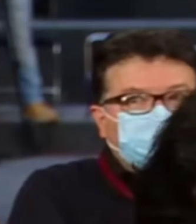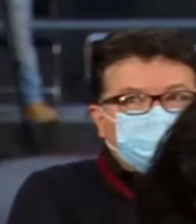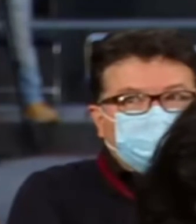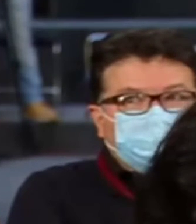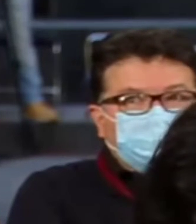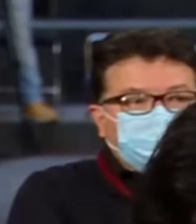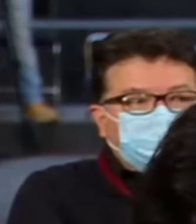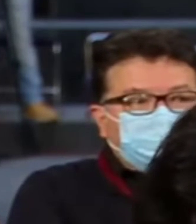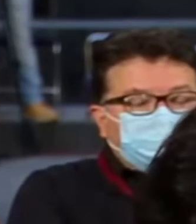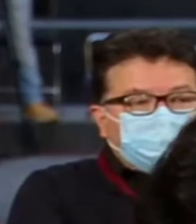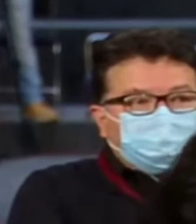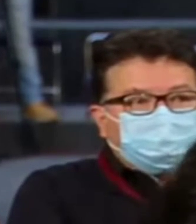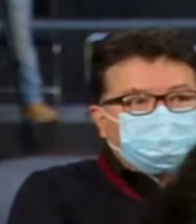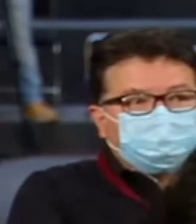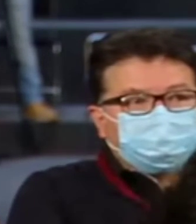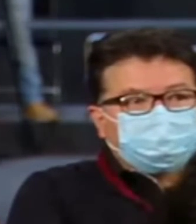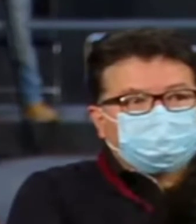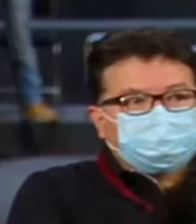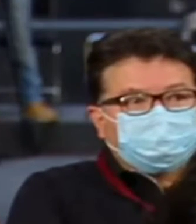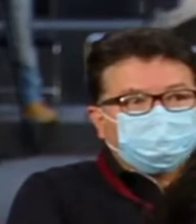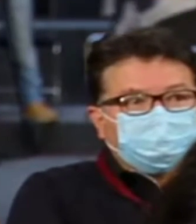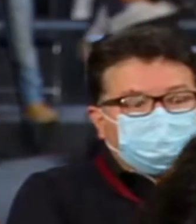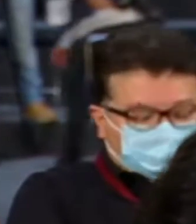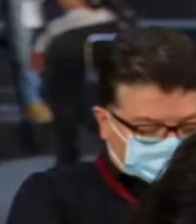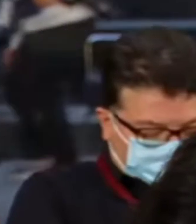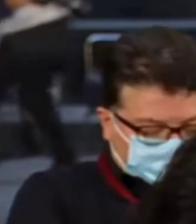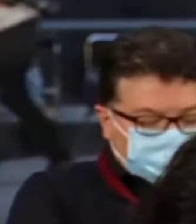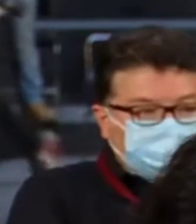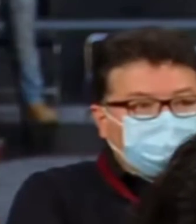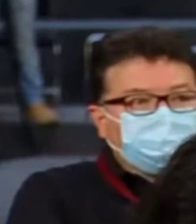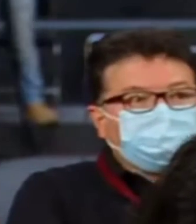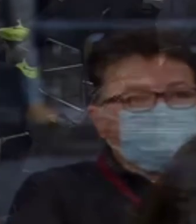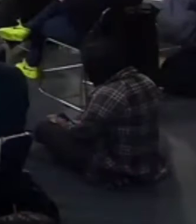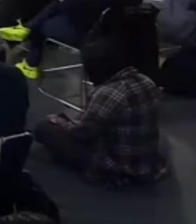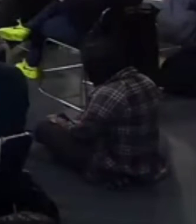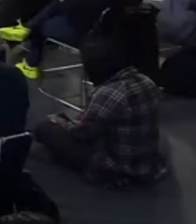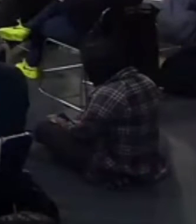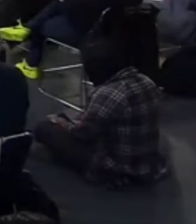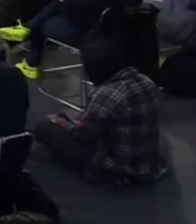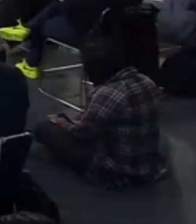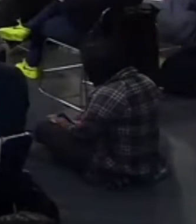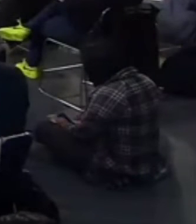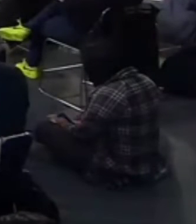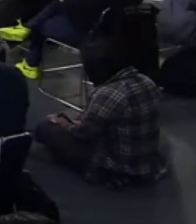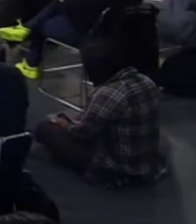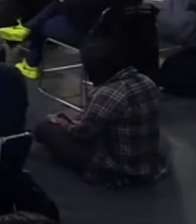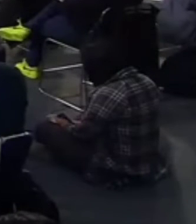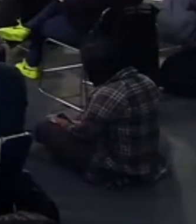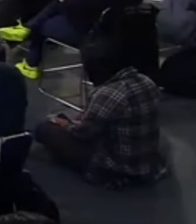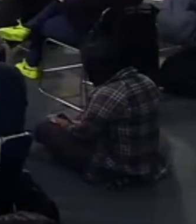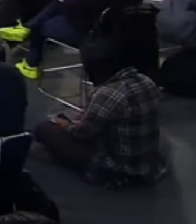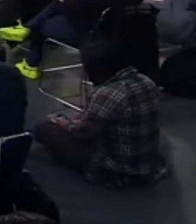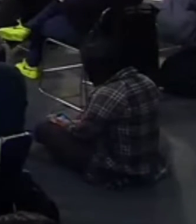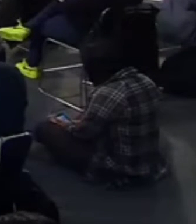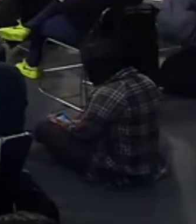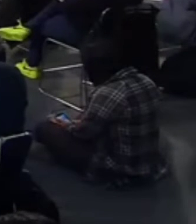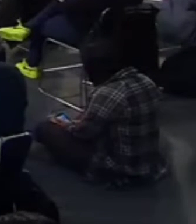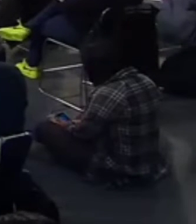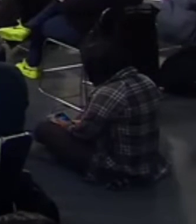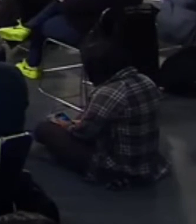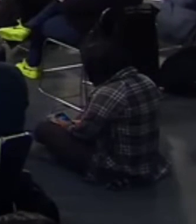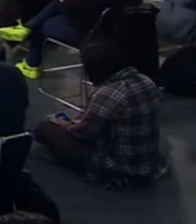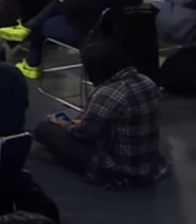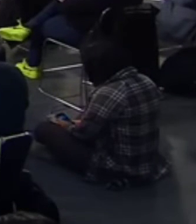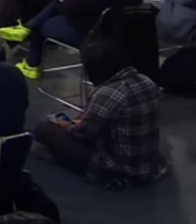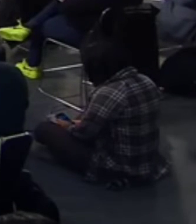y los mantienen prácticamente ahorcados. Hay muchos ejemplos de estas normales que además ya quedan muy pocas en